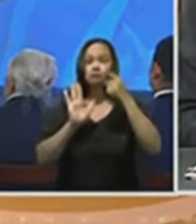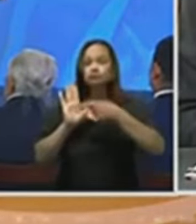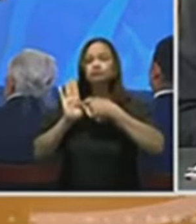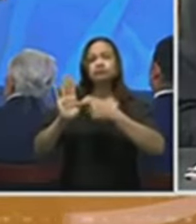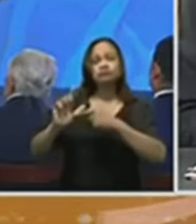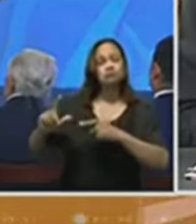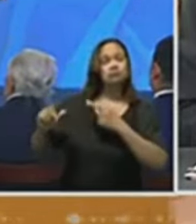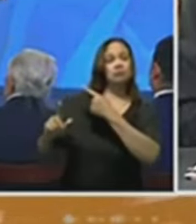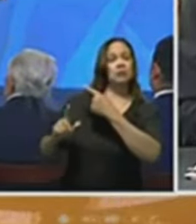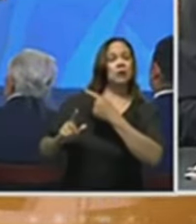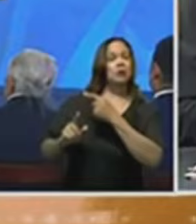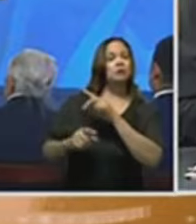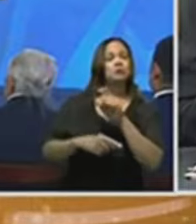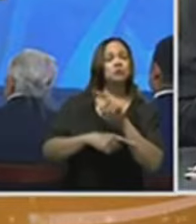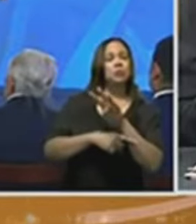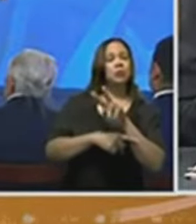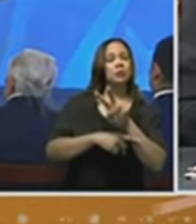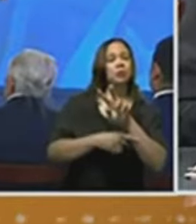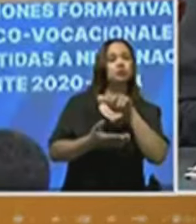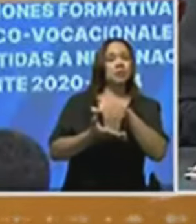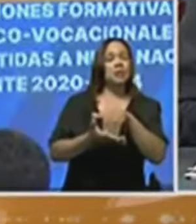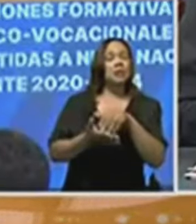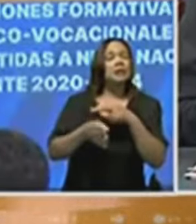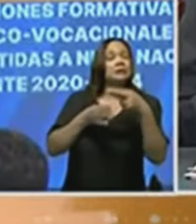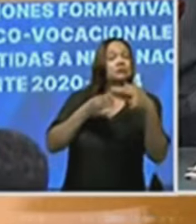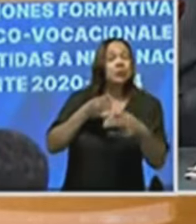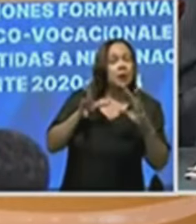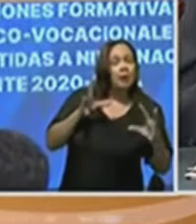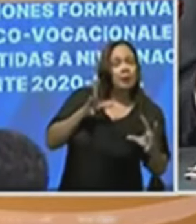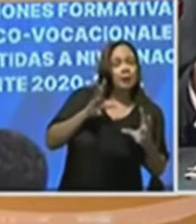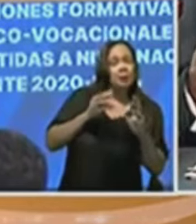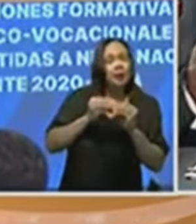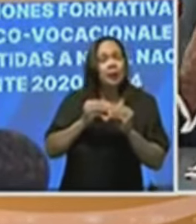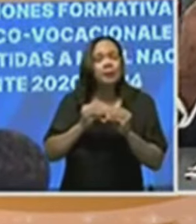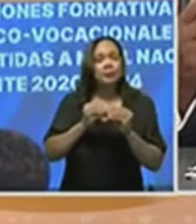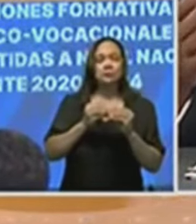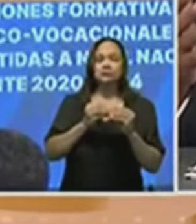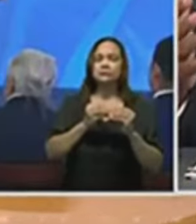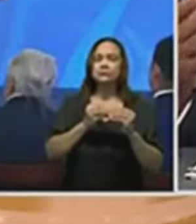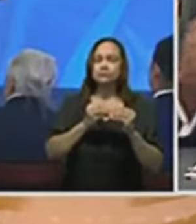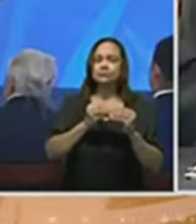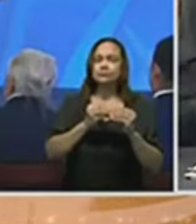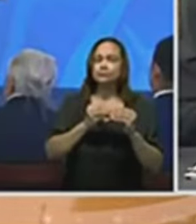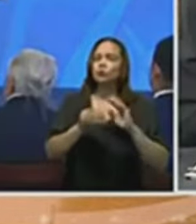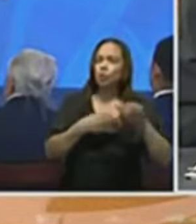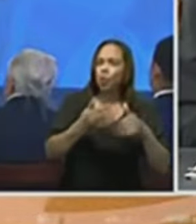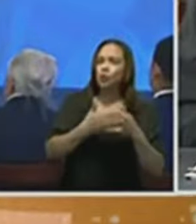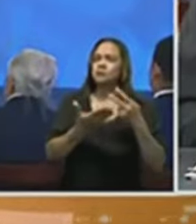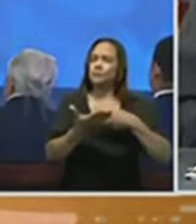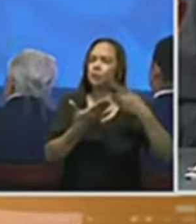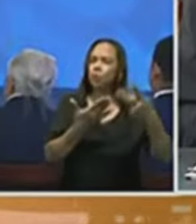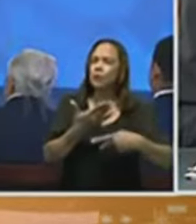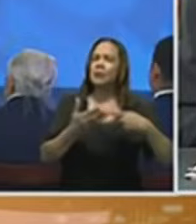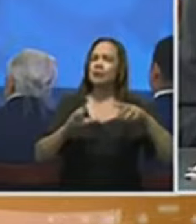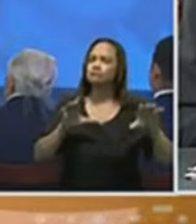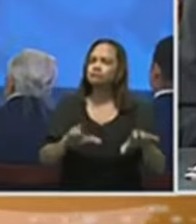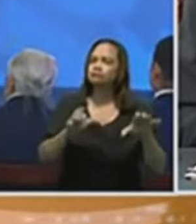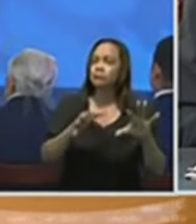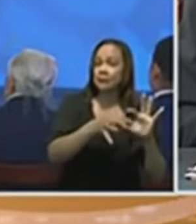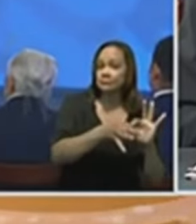me pensé que iba a oí su nombre a partir de la presentación del nuevo esquema que que creo que tiene todas las